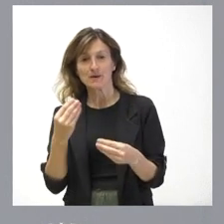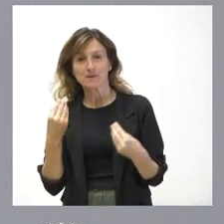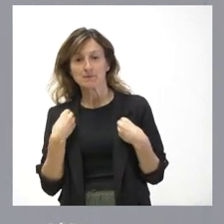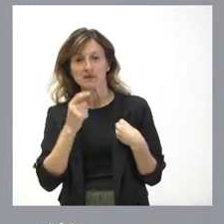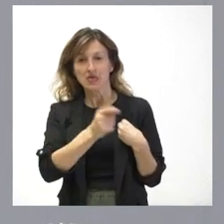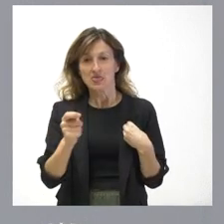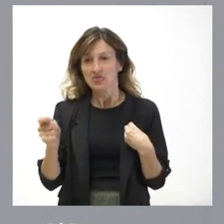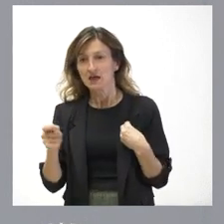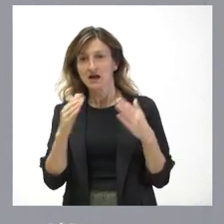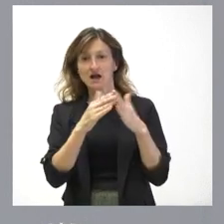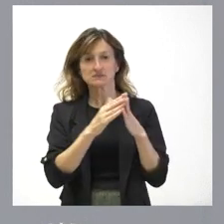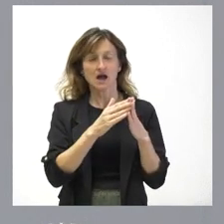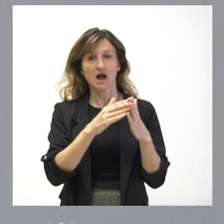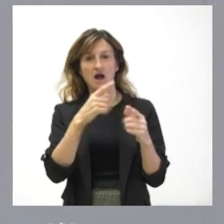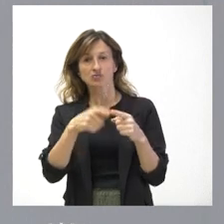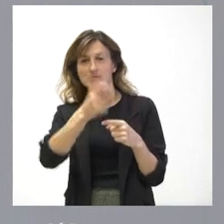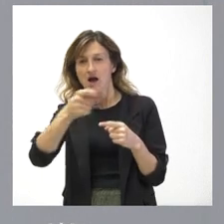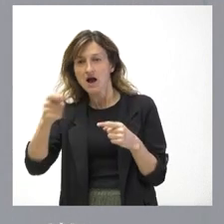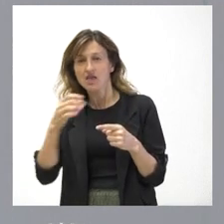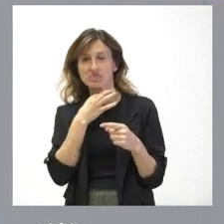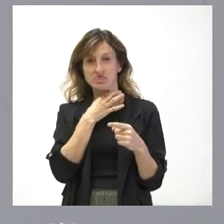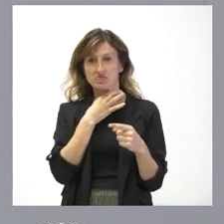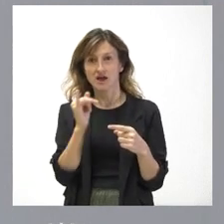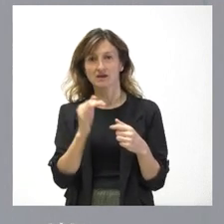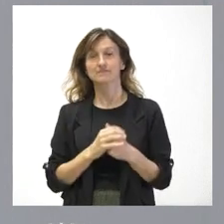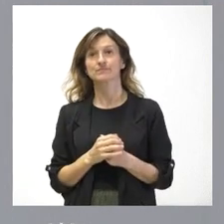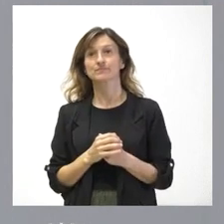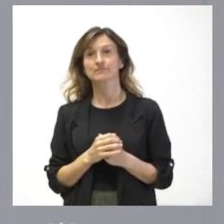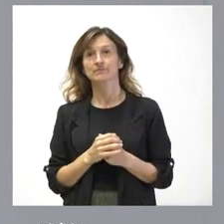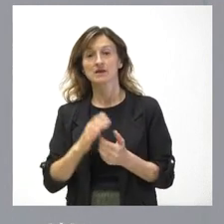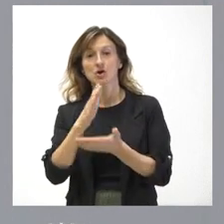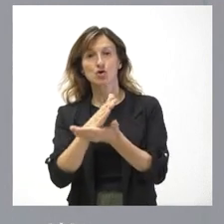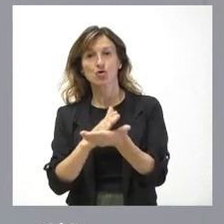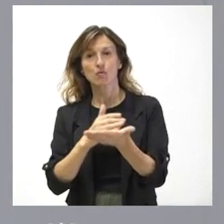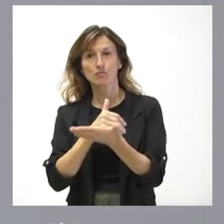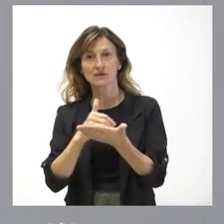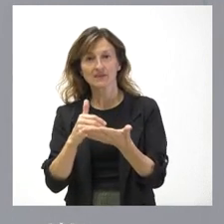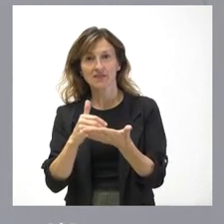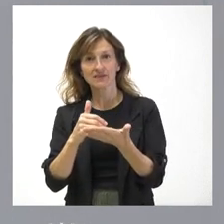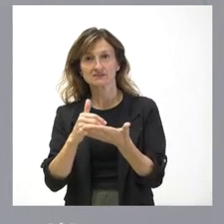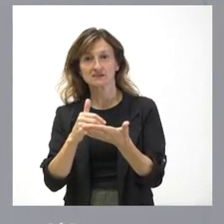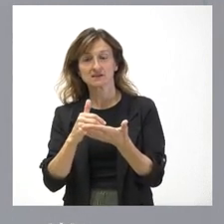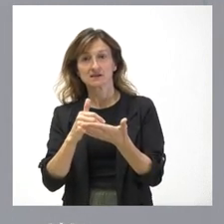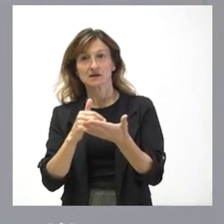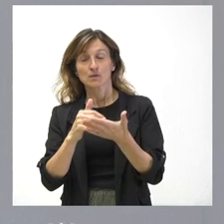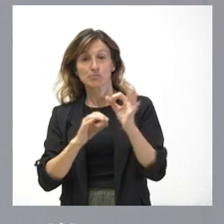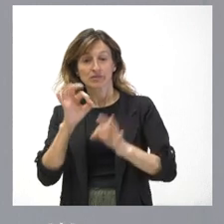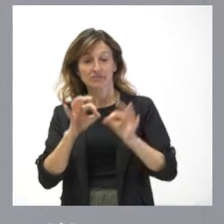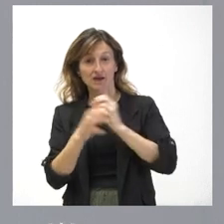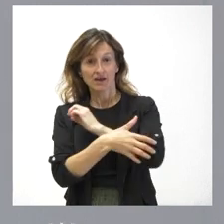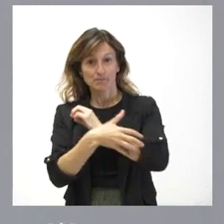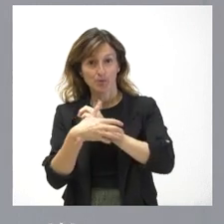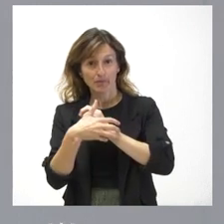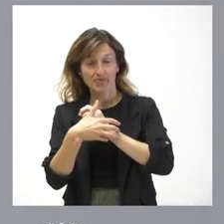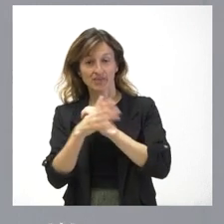adecuadamente una vivienda pagar adecuadamente un hogar lógicamente aquellas comunidades autónomas que tenemos menos tasa de pobreza infantil en términos